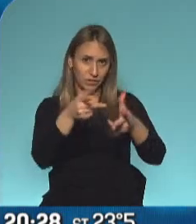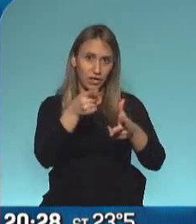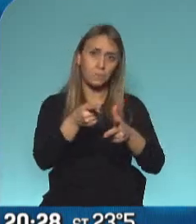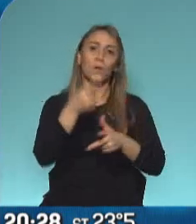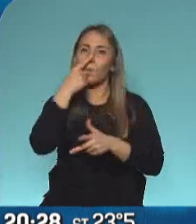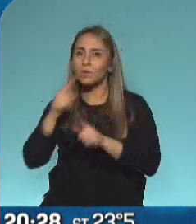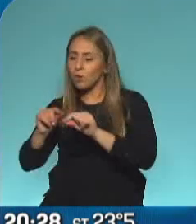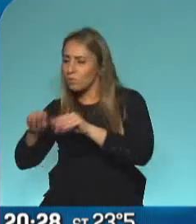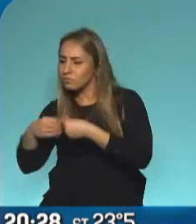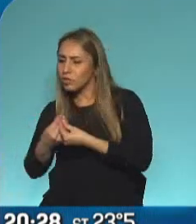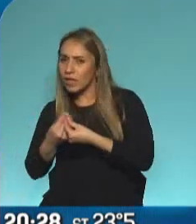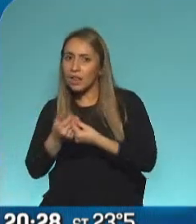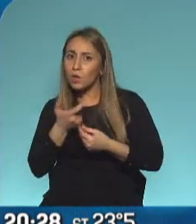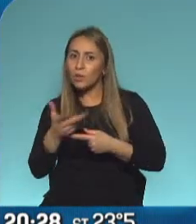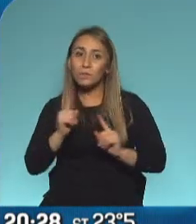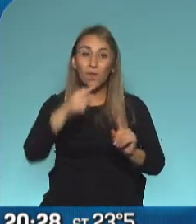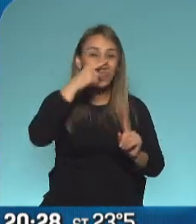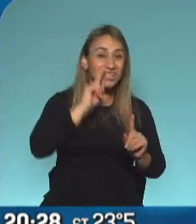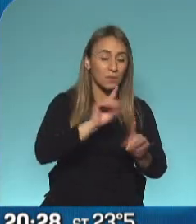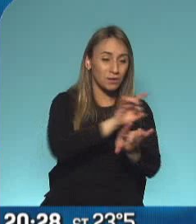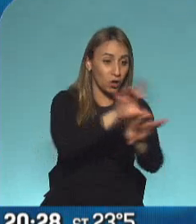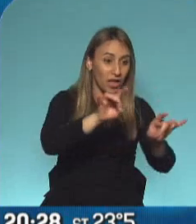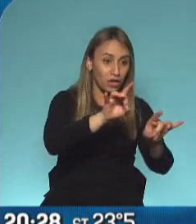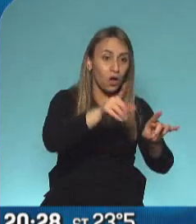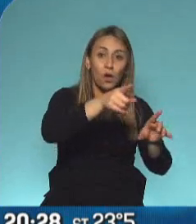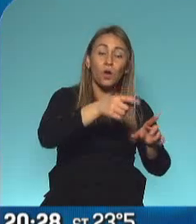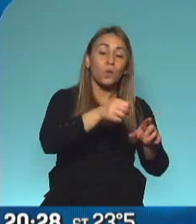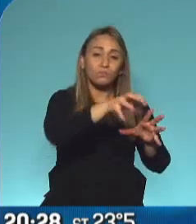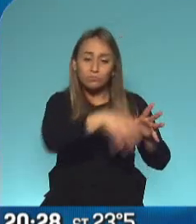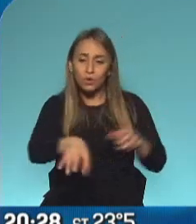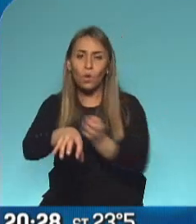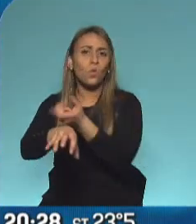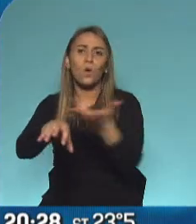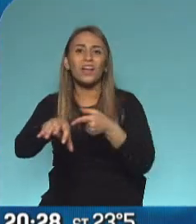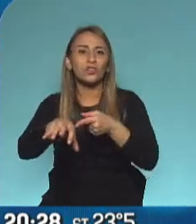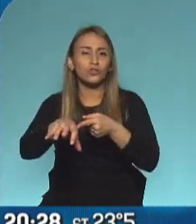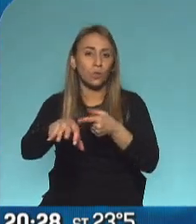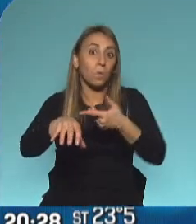número que hay. ¿De cuánto? De esos 7.000 tienen pronóstico, en base a los datos